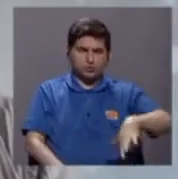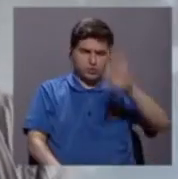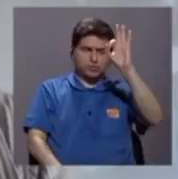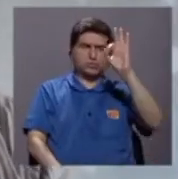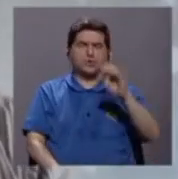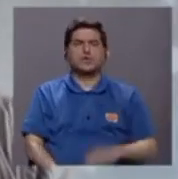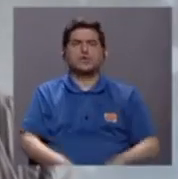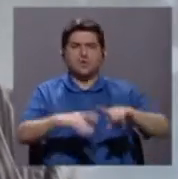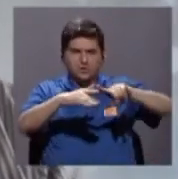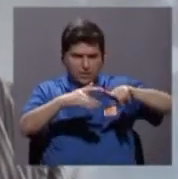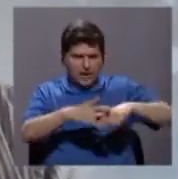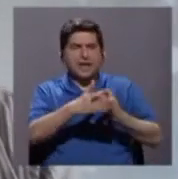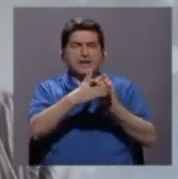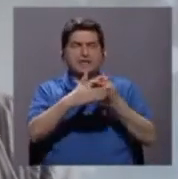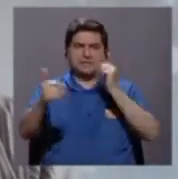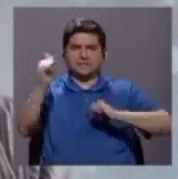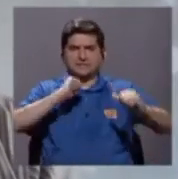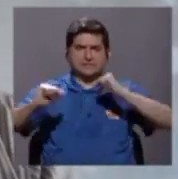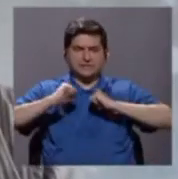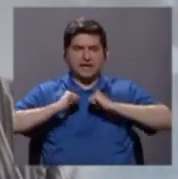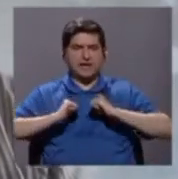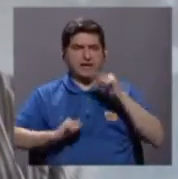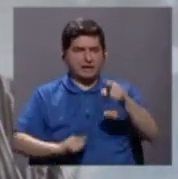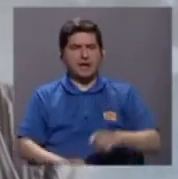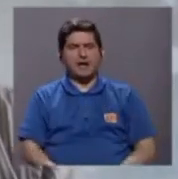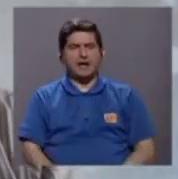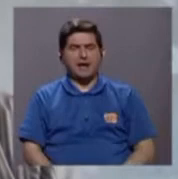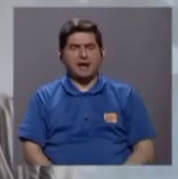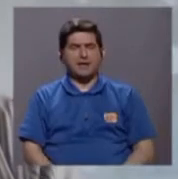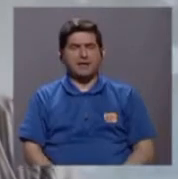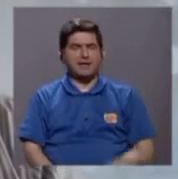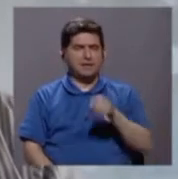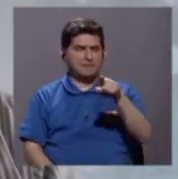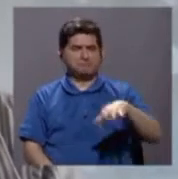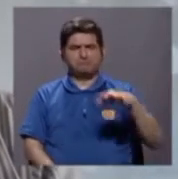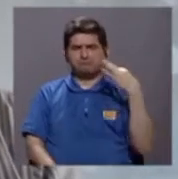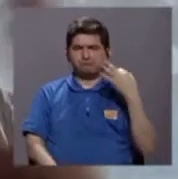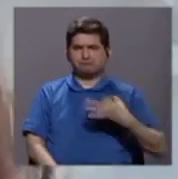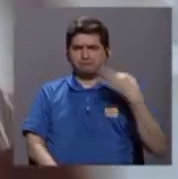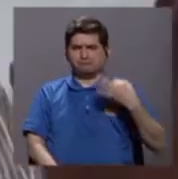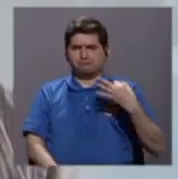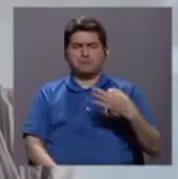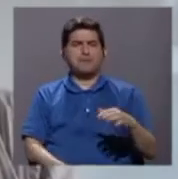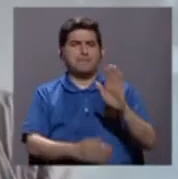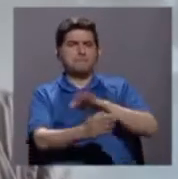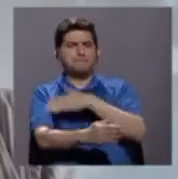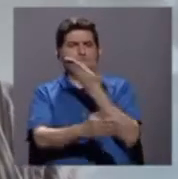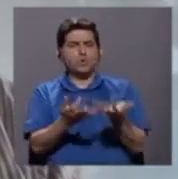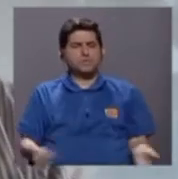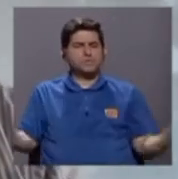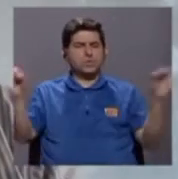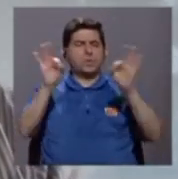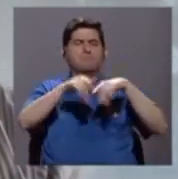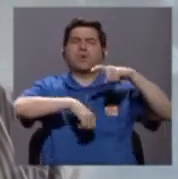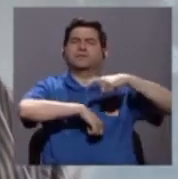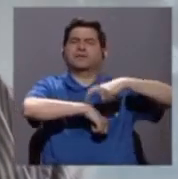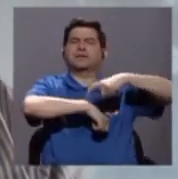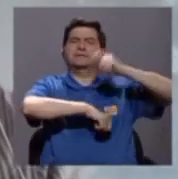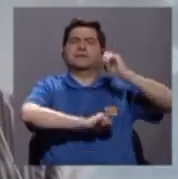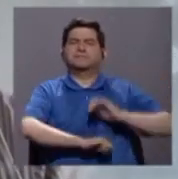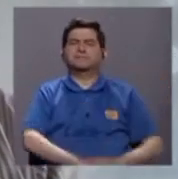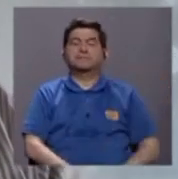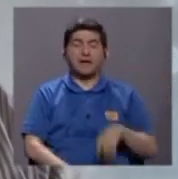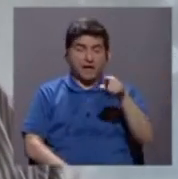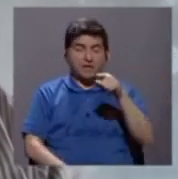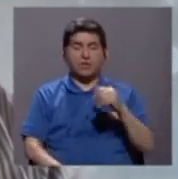en la inauguración del teatro para engalanar, digamos, como músico importante de la época, el